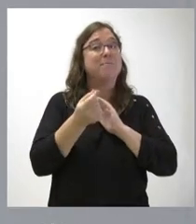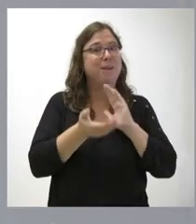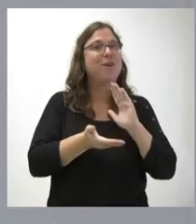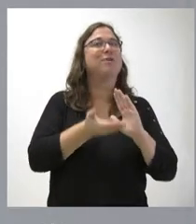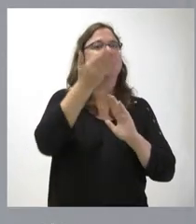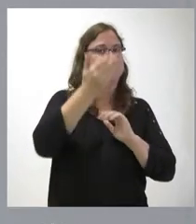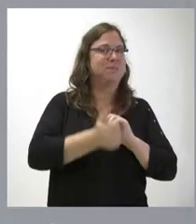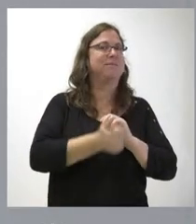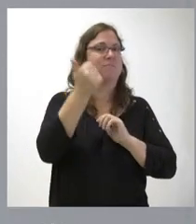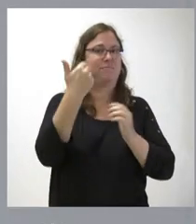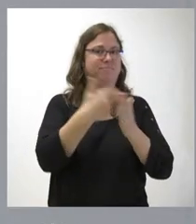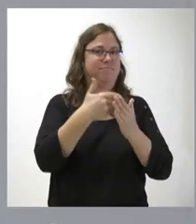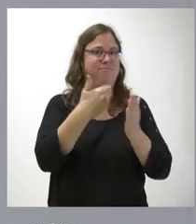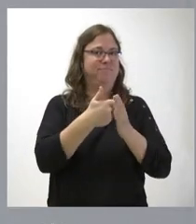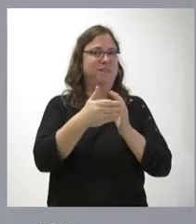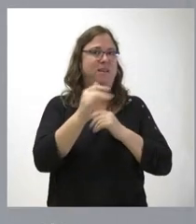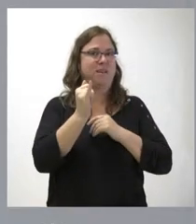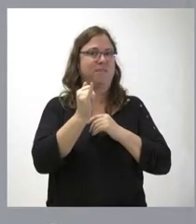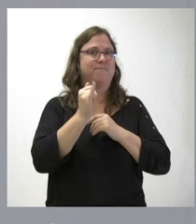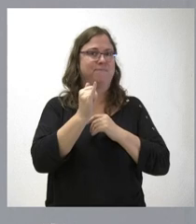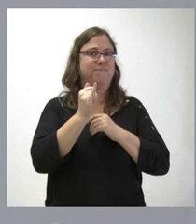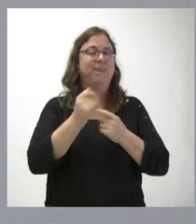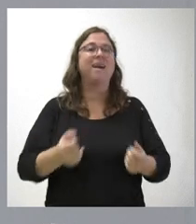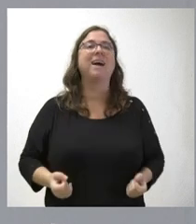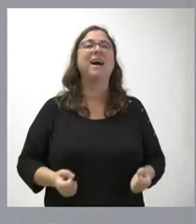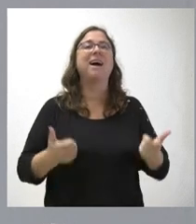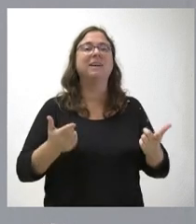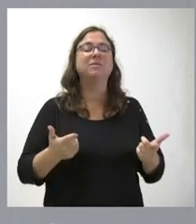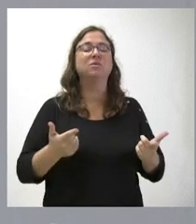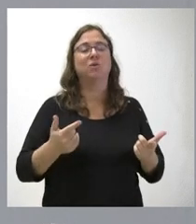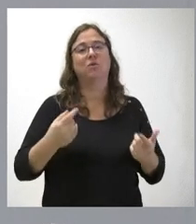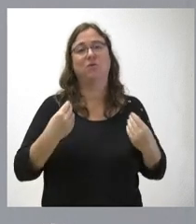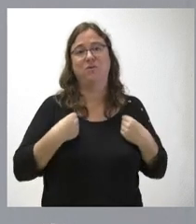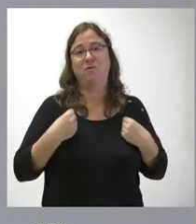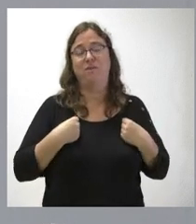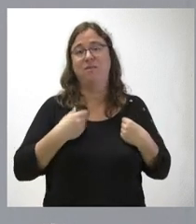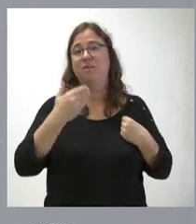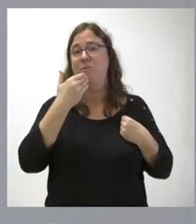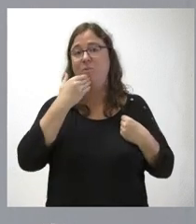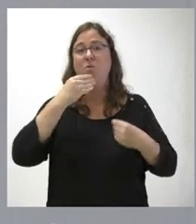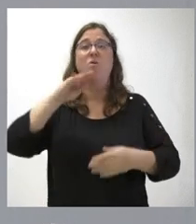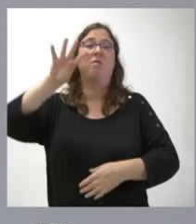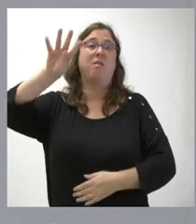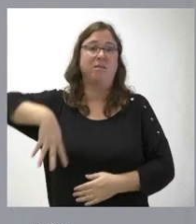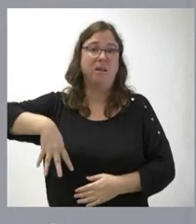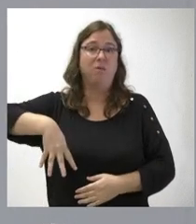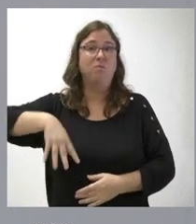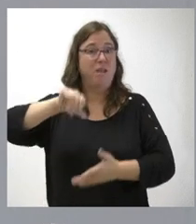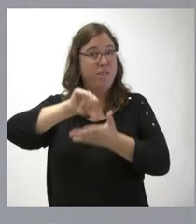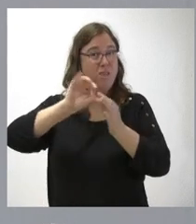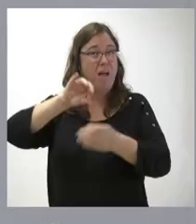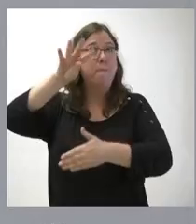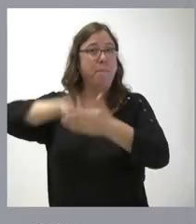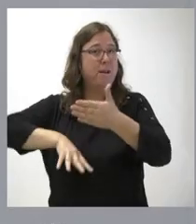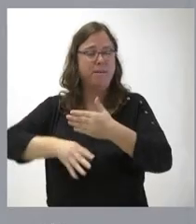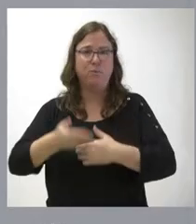Ahí están los resultados del coste de la vivienda en este momento en comunidades como Cataluña o en ciudades como Barcelona que es tan